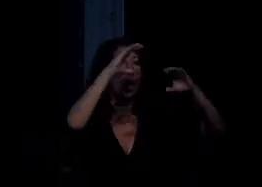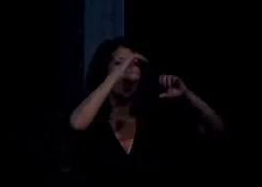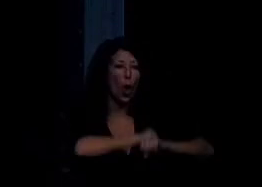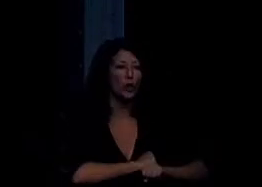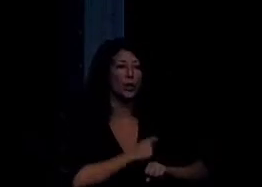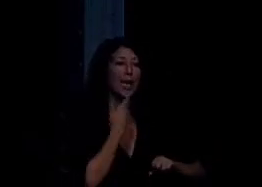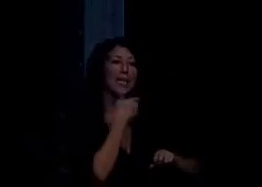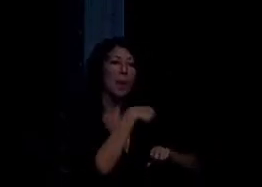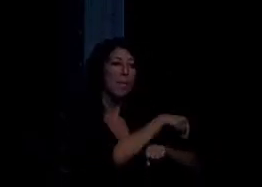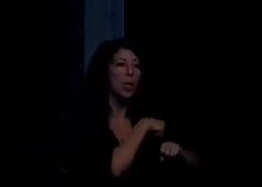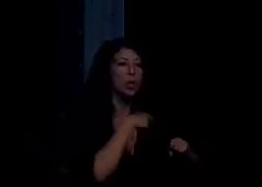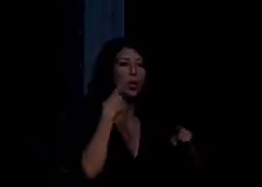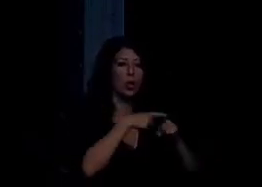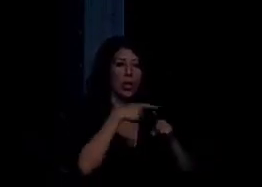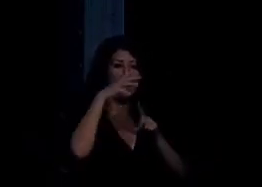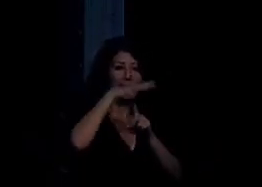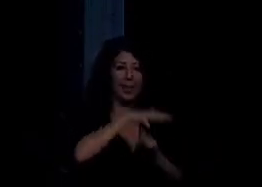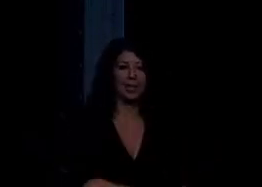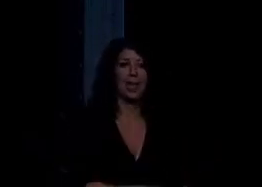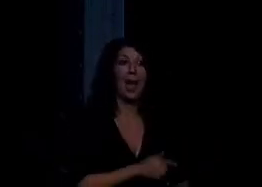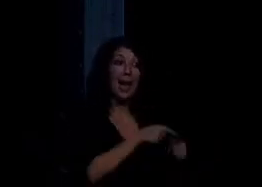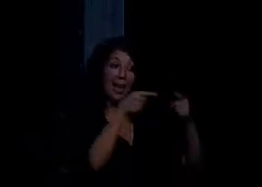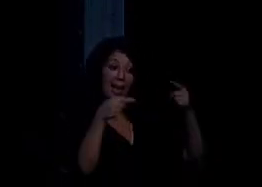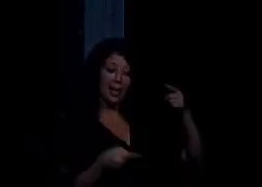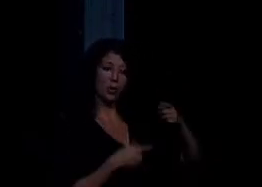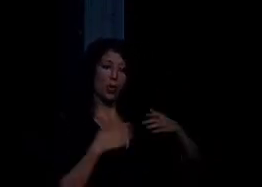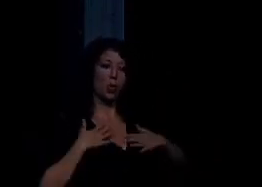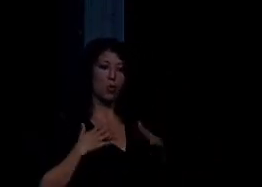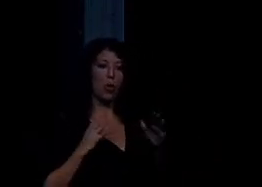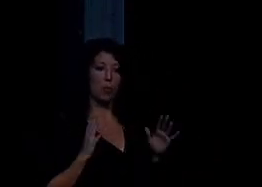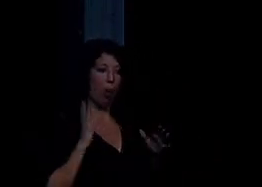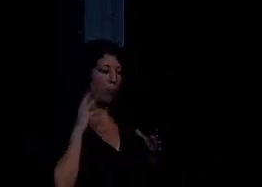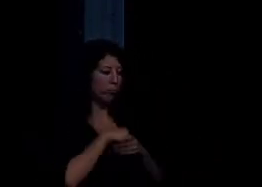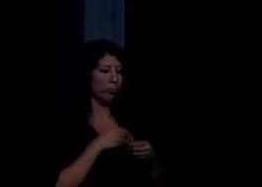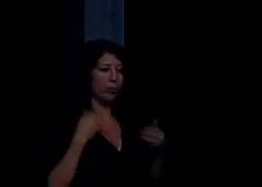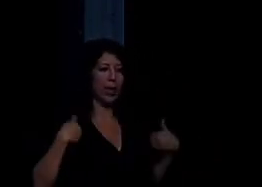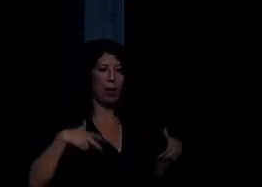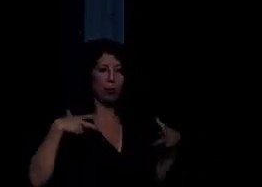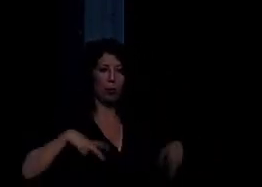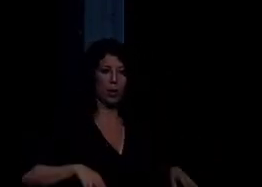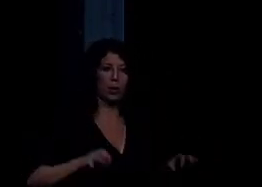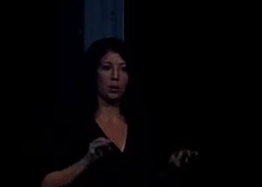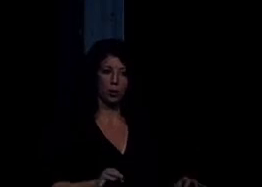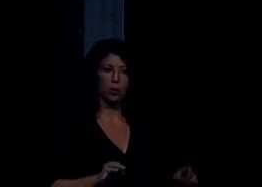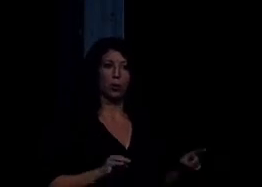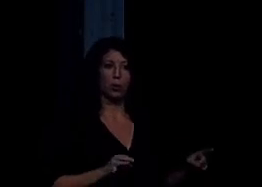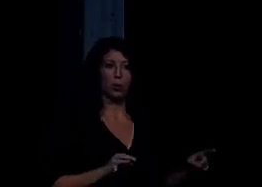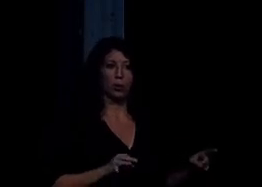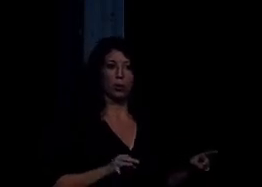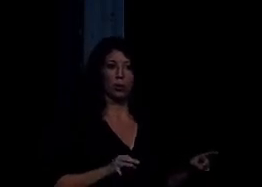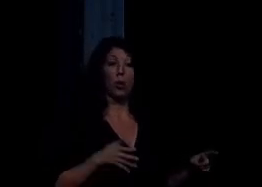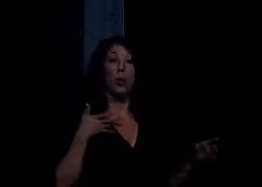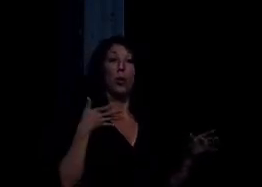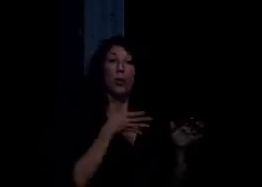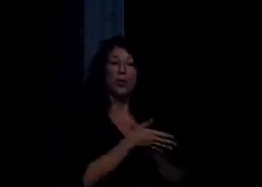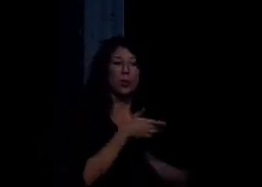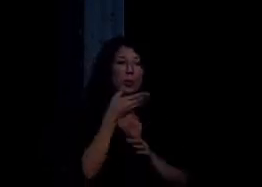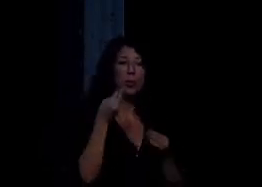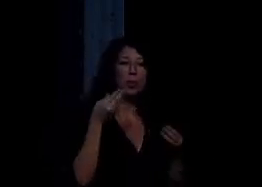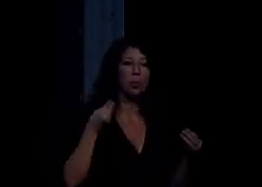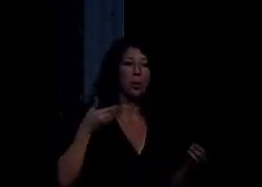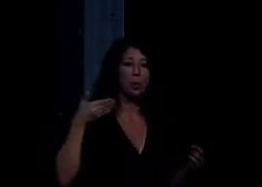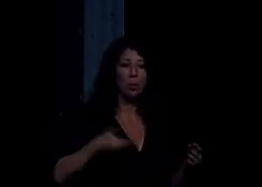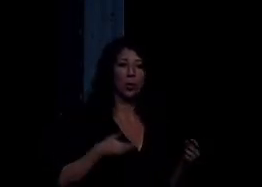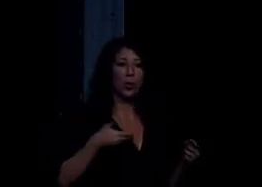categorías político-sexistas. Todo lo demás está dentro del cuerpo, lo tenemos incorporado, ¿no? Y en ese sentido, es profundamente importante